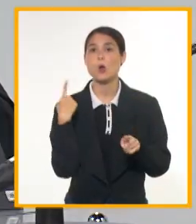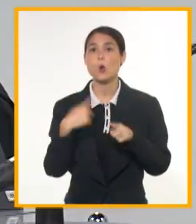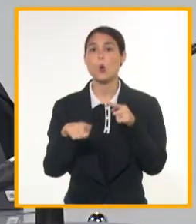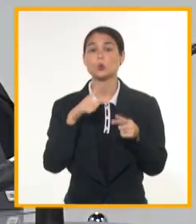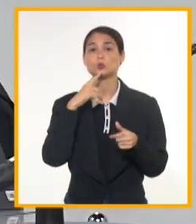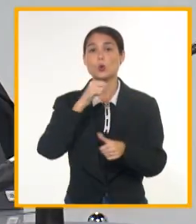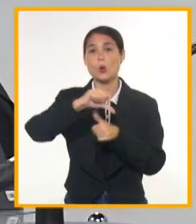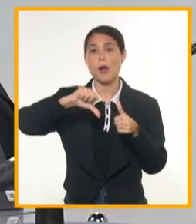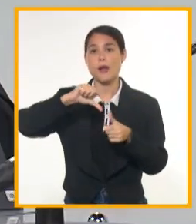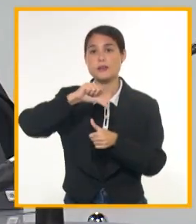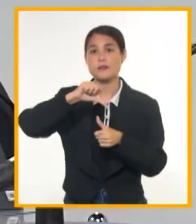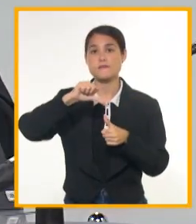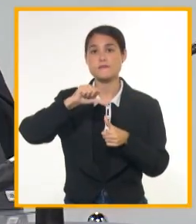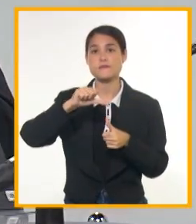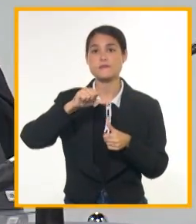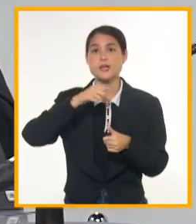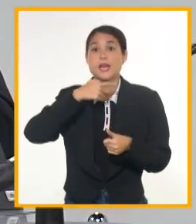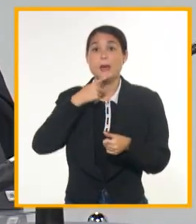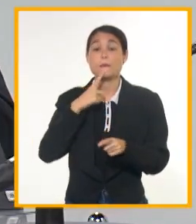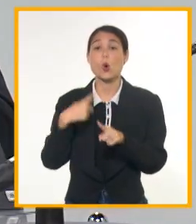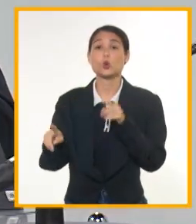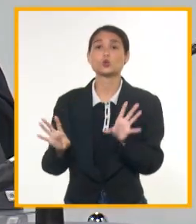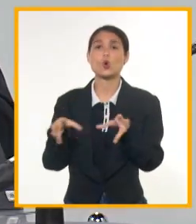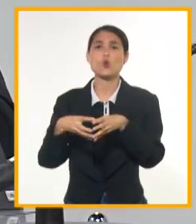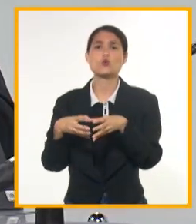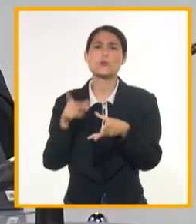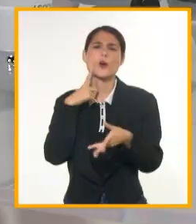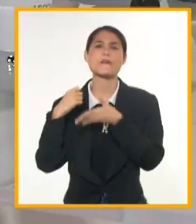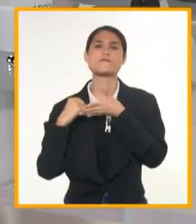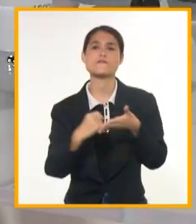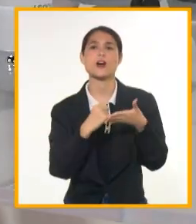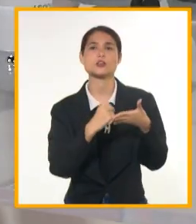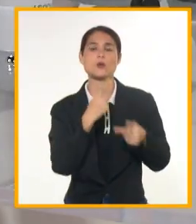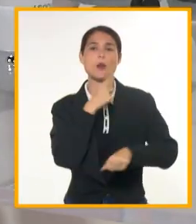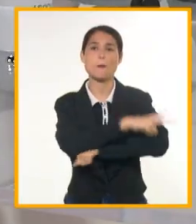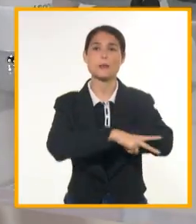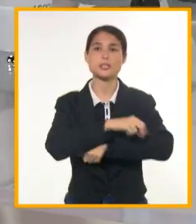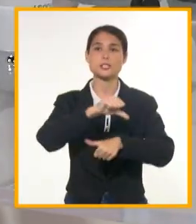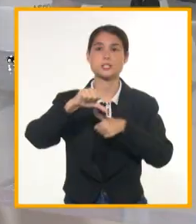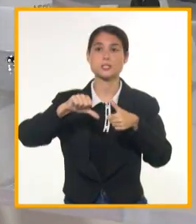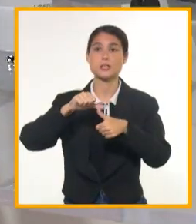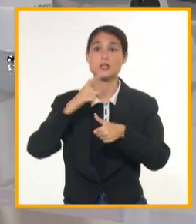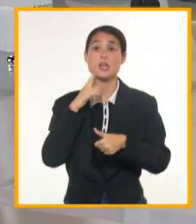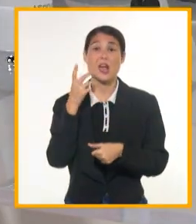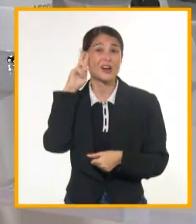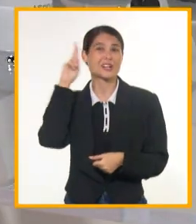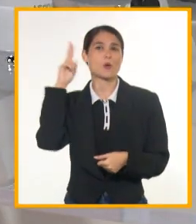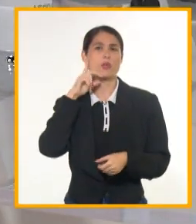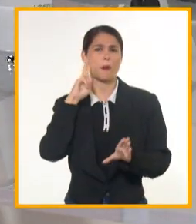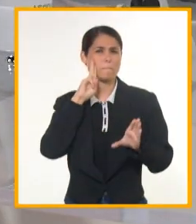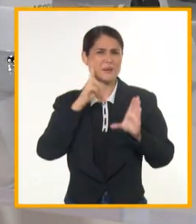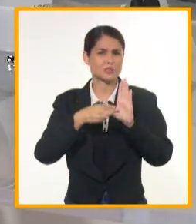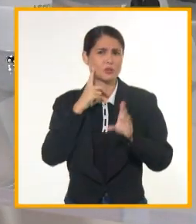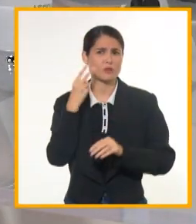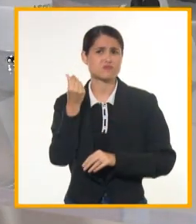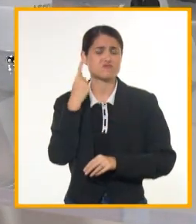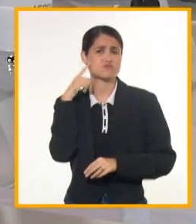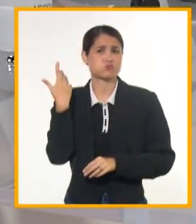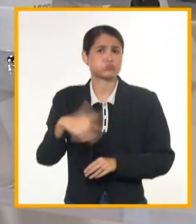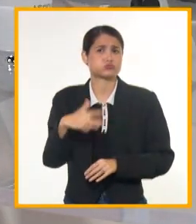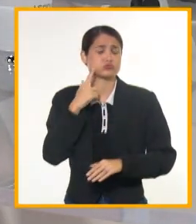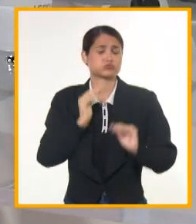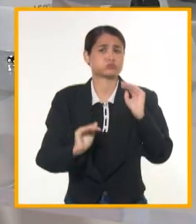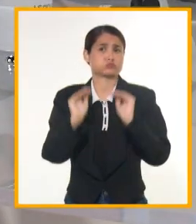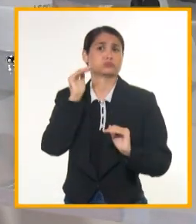vida a los Así países es. caribeños en su momento, Así en aquella es. fecha en que se dispararon los precios del petróleo y se le dieron facilidades. Es decir,